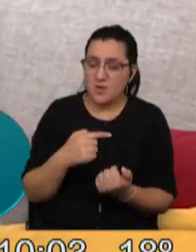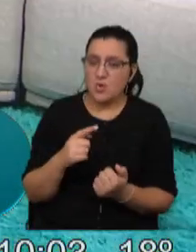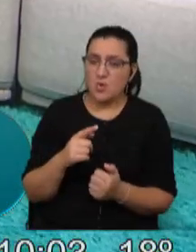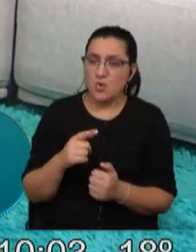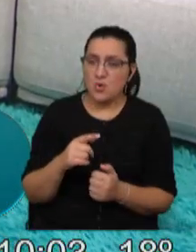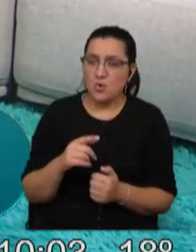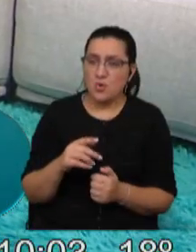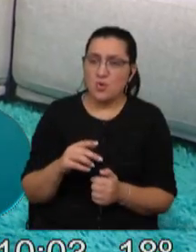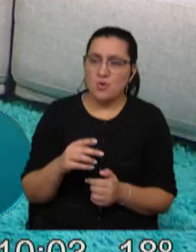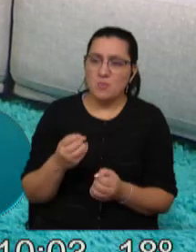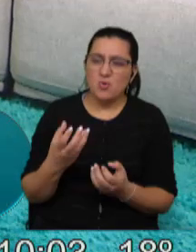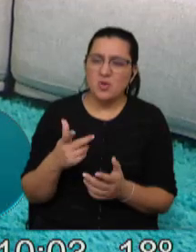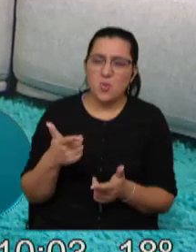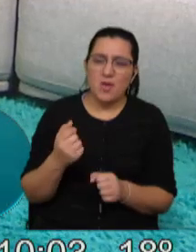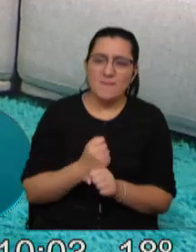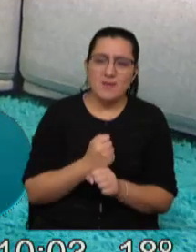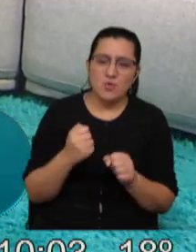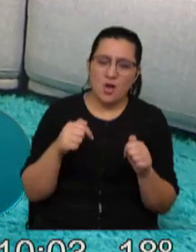qué acá no? Porque